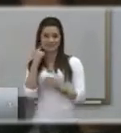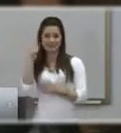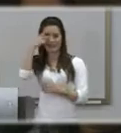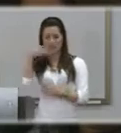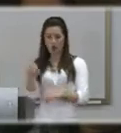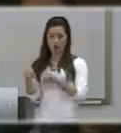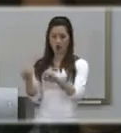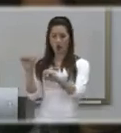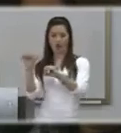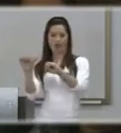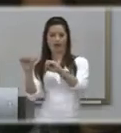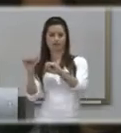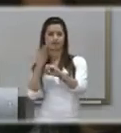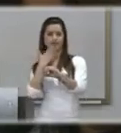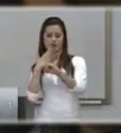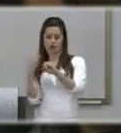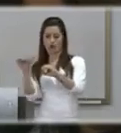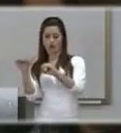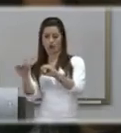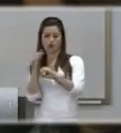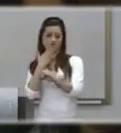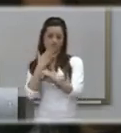Que qué bueno que fuera.